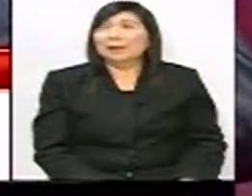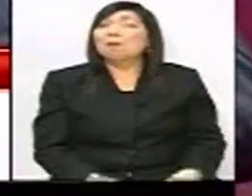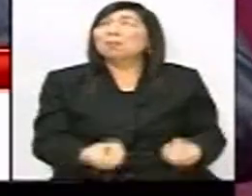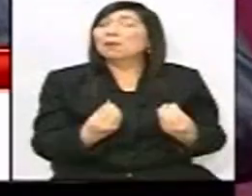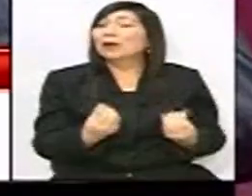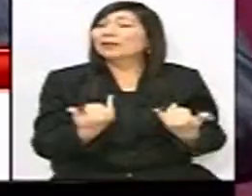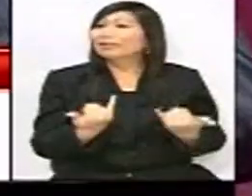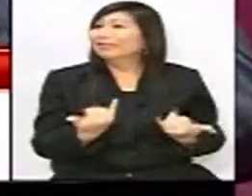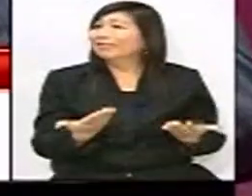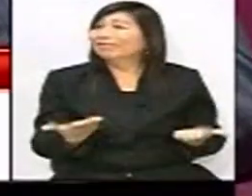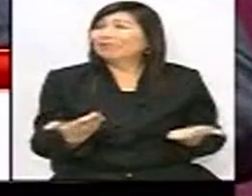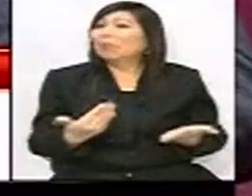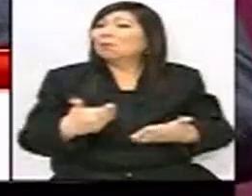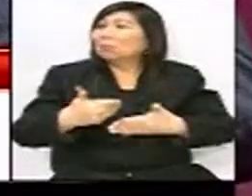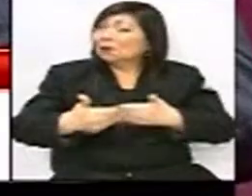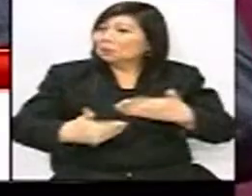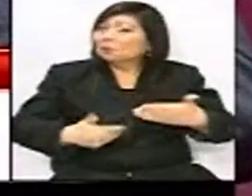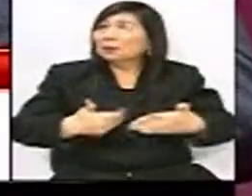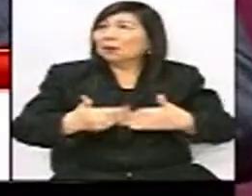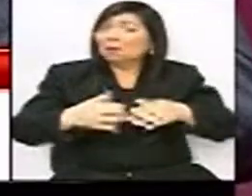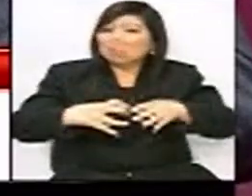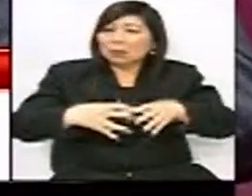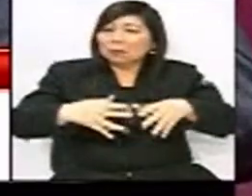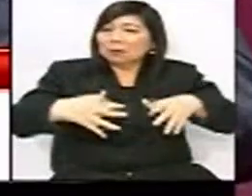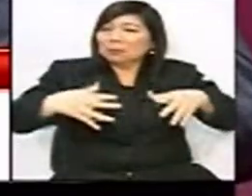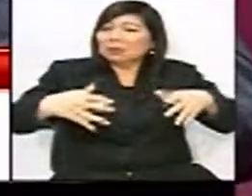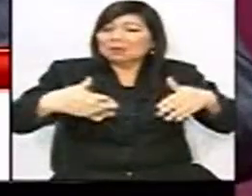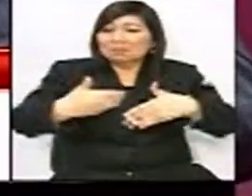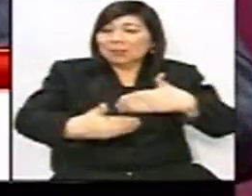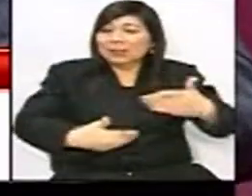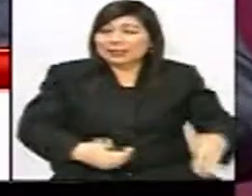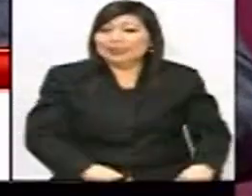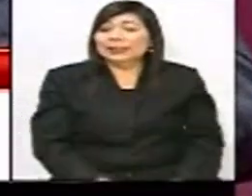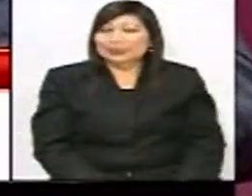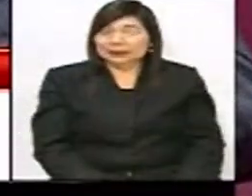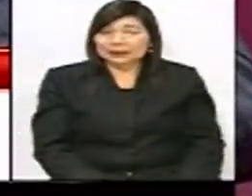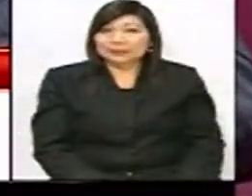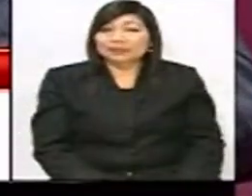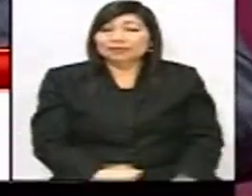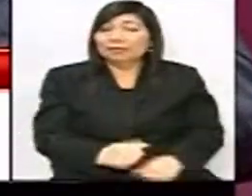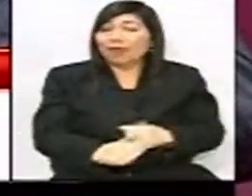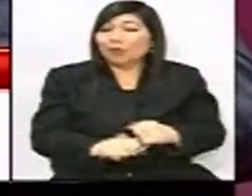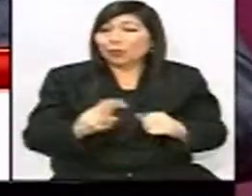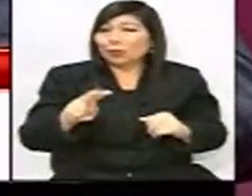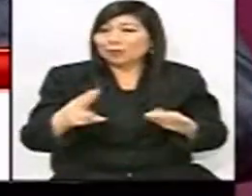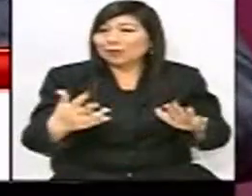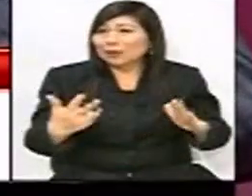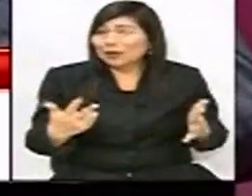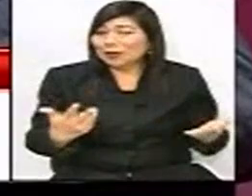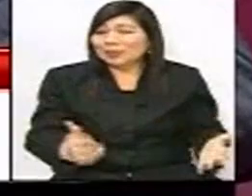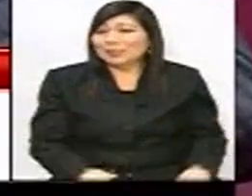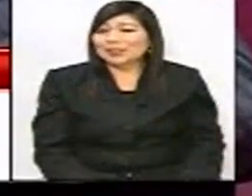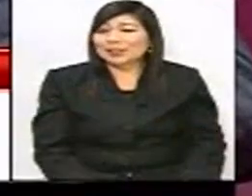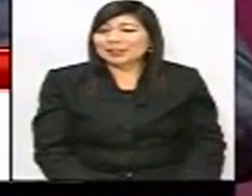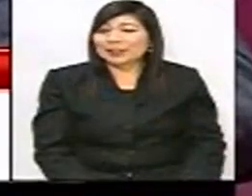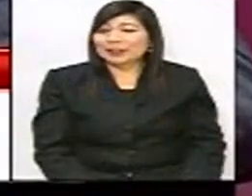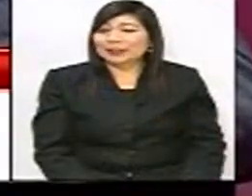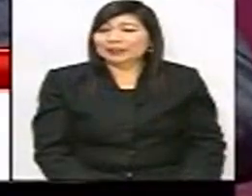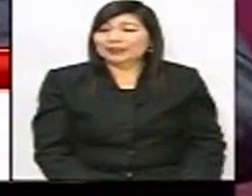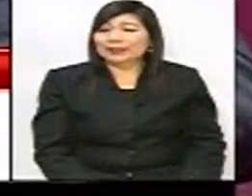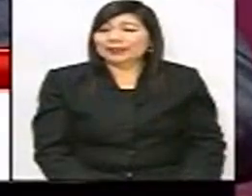Porque eso es lo que ha pasado. O sea, esto se ha ido generando una bola de nieve. Hoy día estamos en el año 2018 y